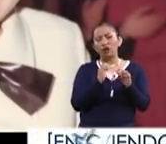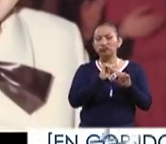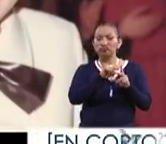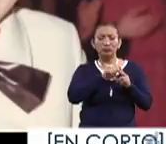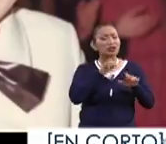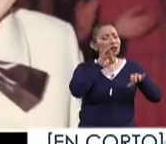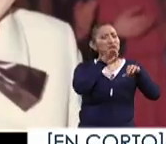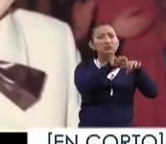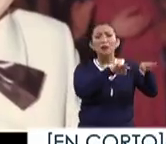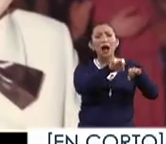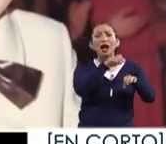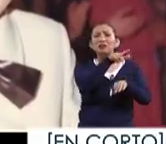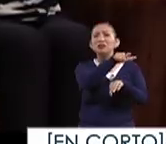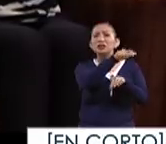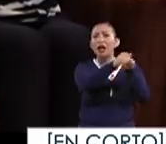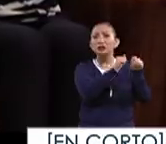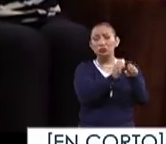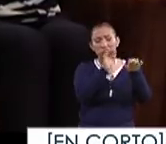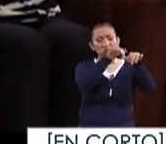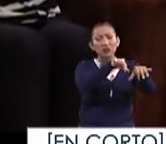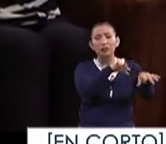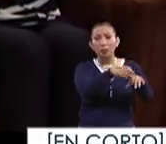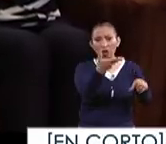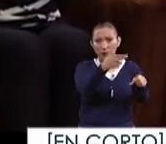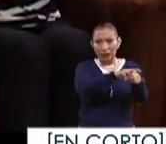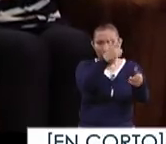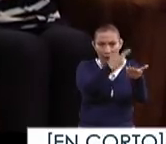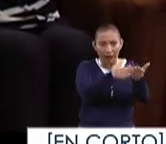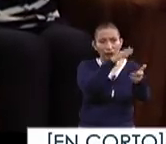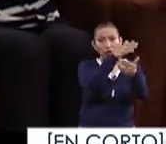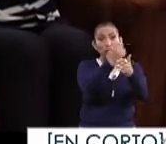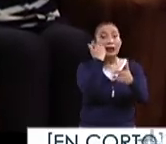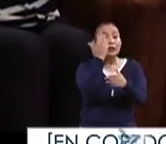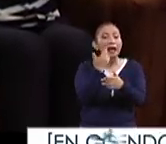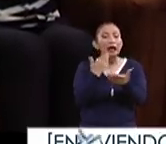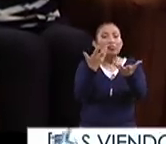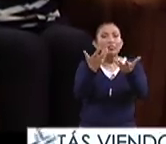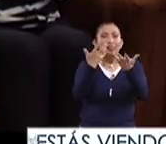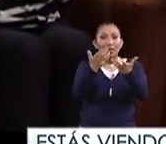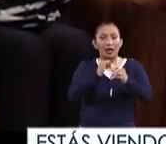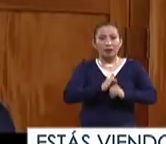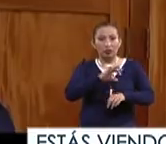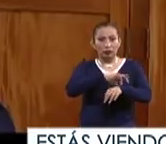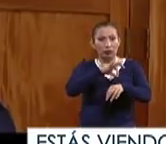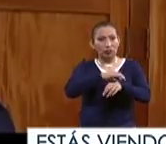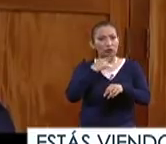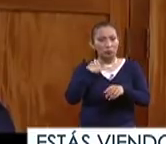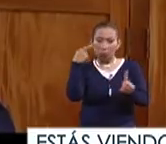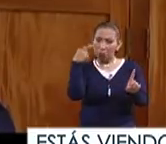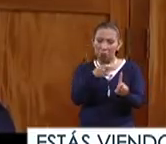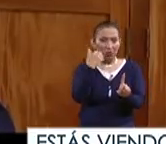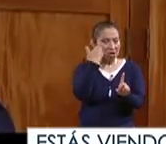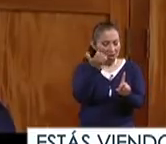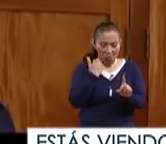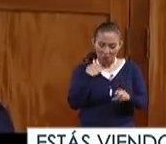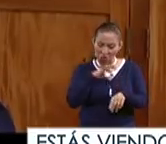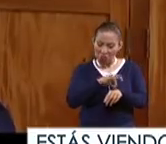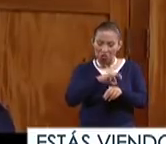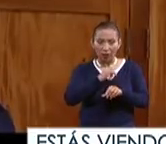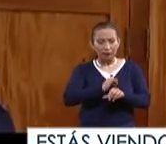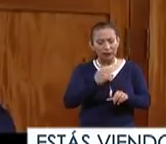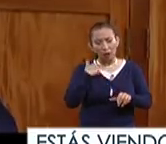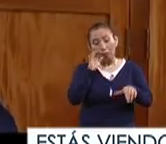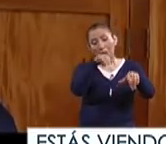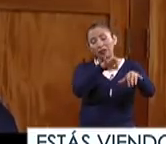trabajar desde los 17 años de edad en hospitales. Quería ser cirujano. Esa era mi consigna, ser cirujano. Entonces empecé